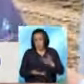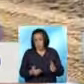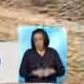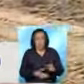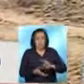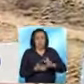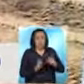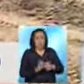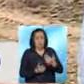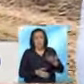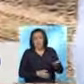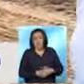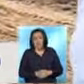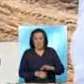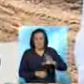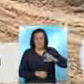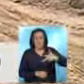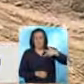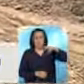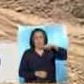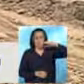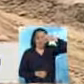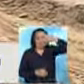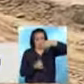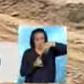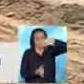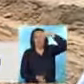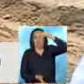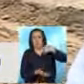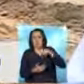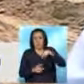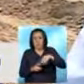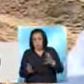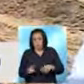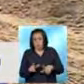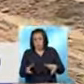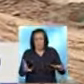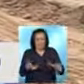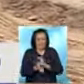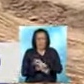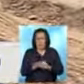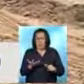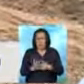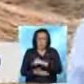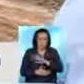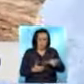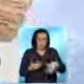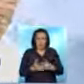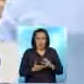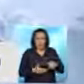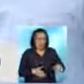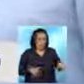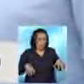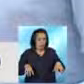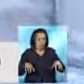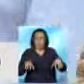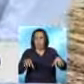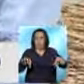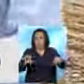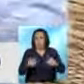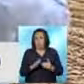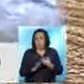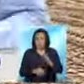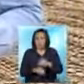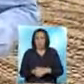Quiere decir que hemos tenido 3 o 4 metros de altura en este cauce, destruyendo todo lo que teníamos alrededor del río Seco.